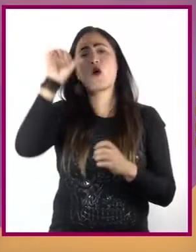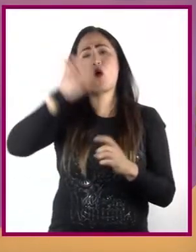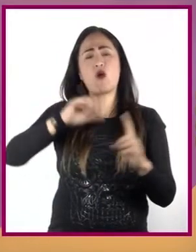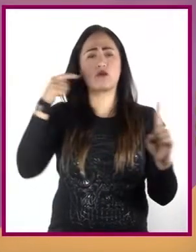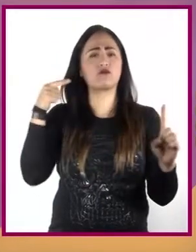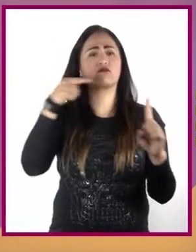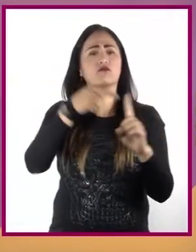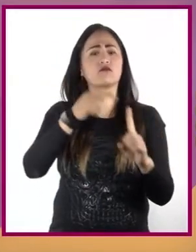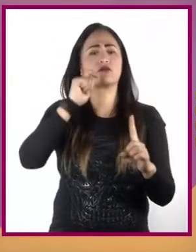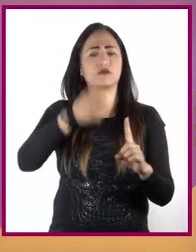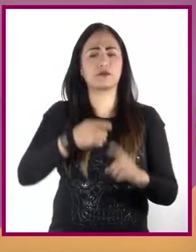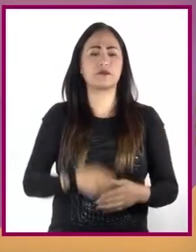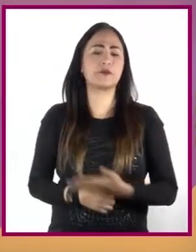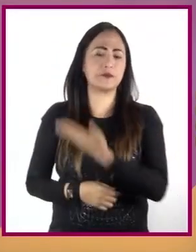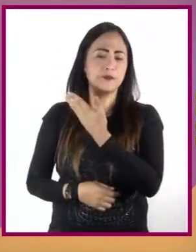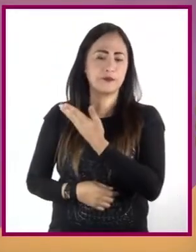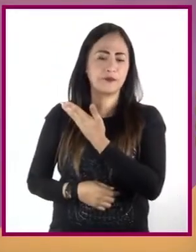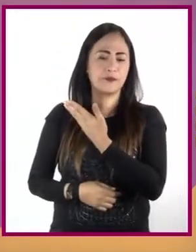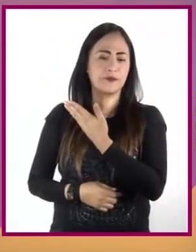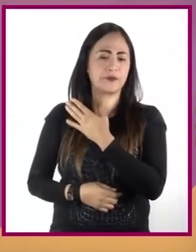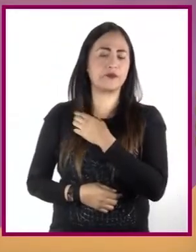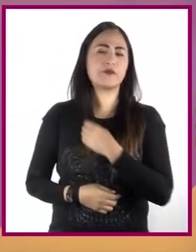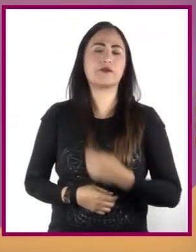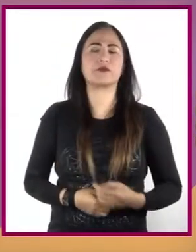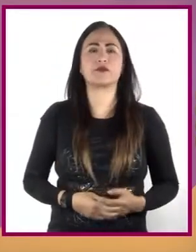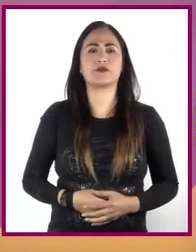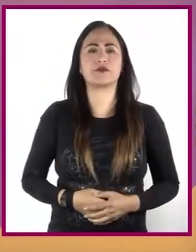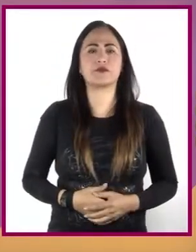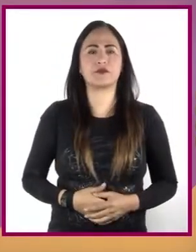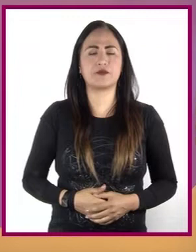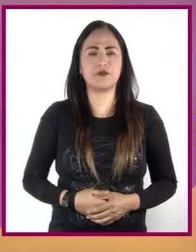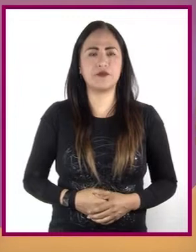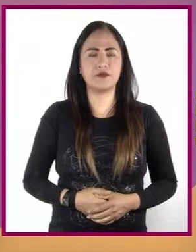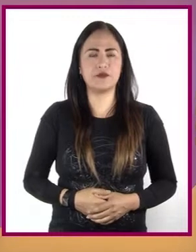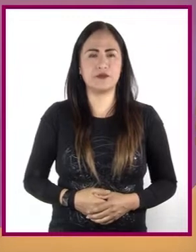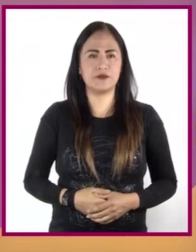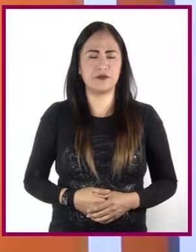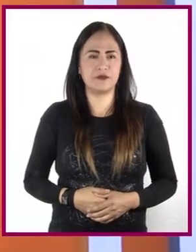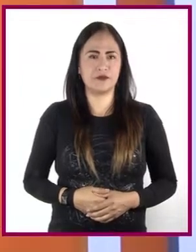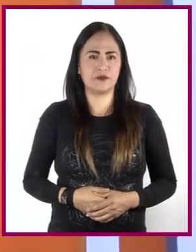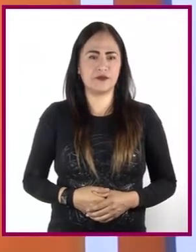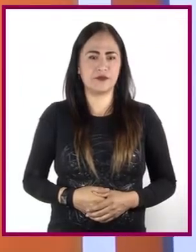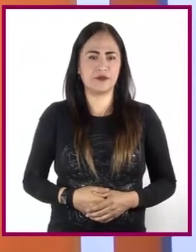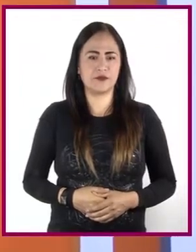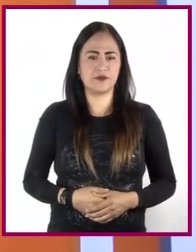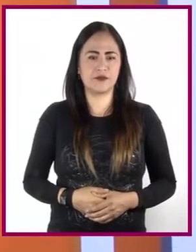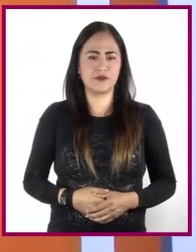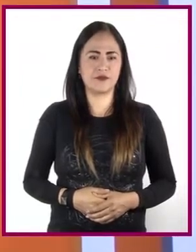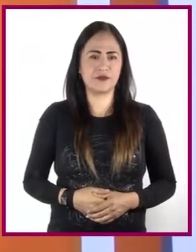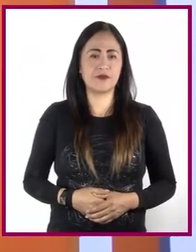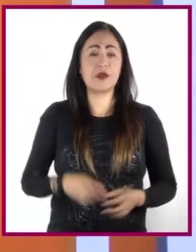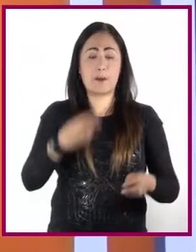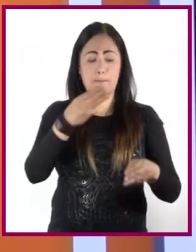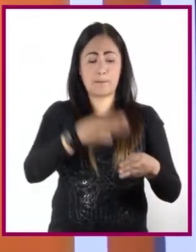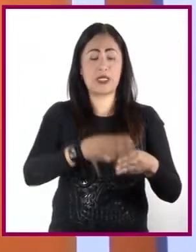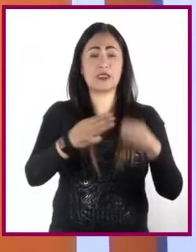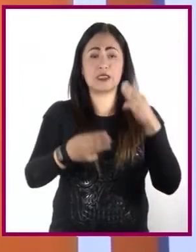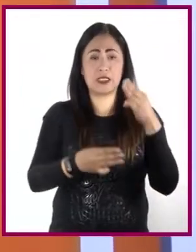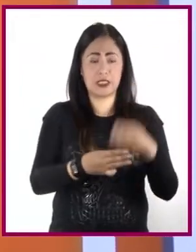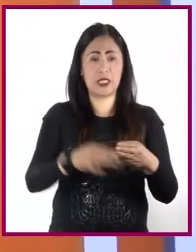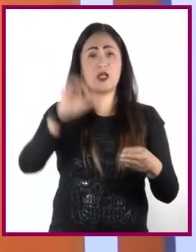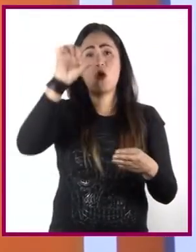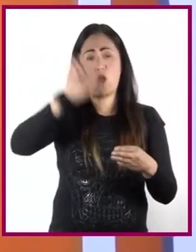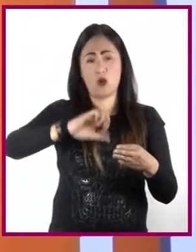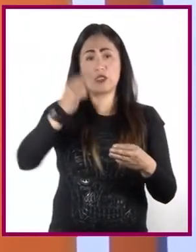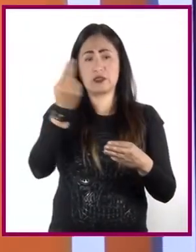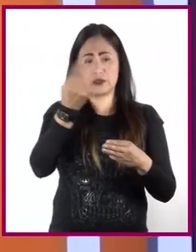sesión es consolidar la resolución de problemas sobre el manejo de la información. Los materiales que se necesitan